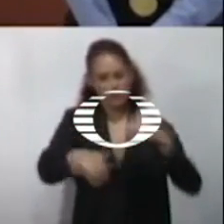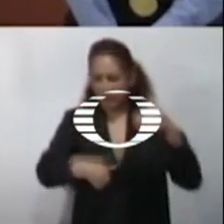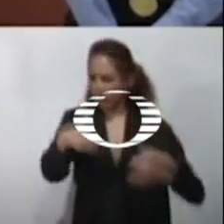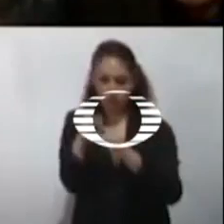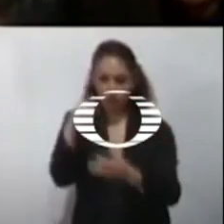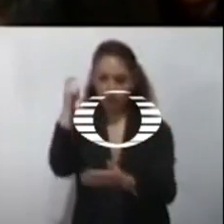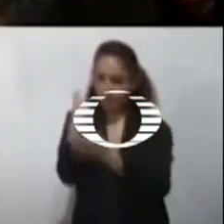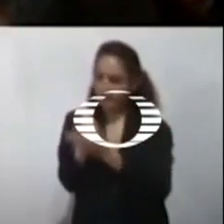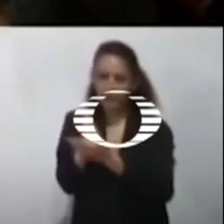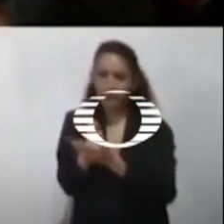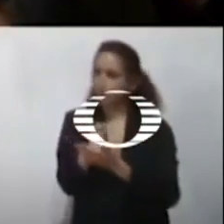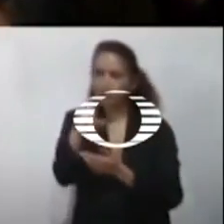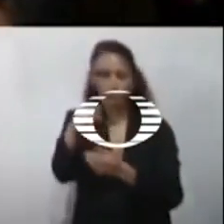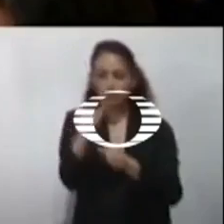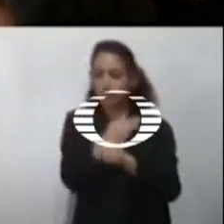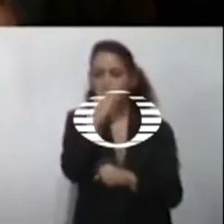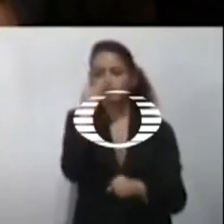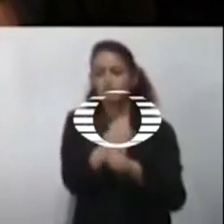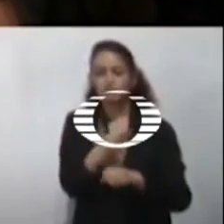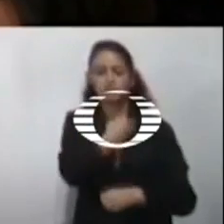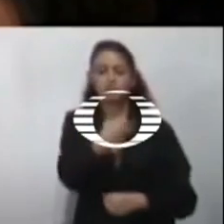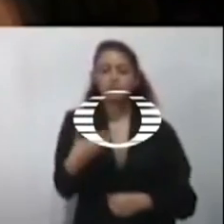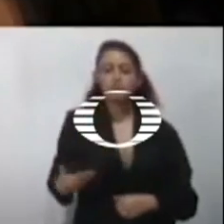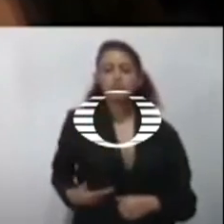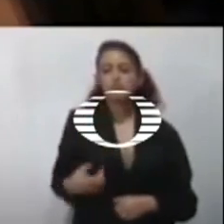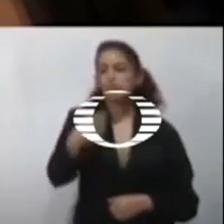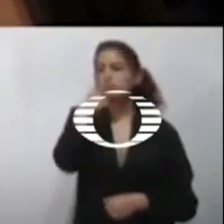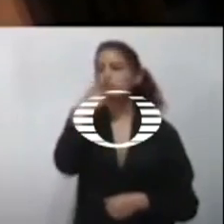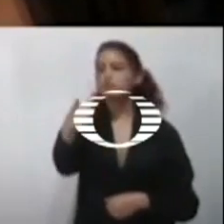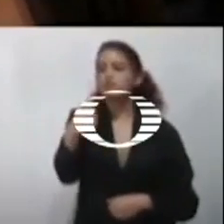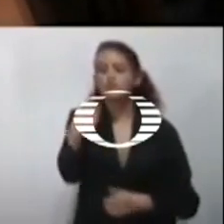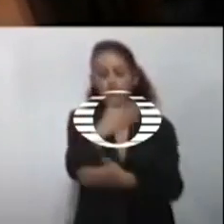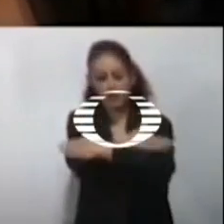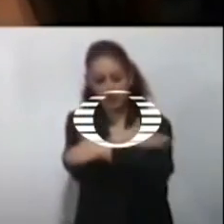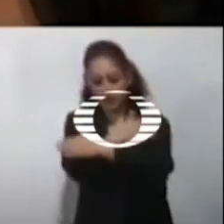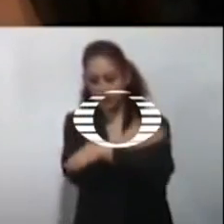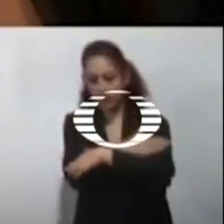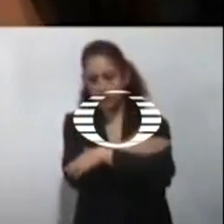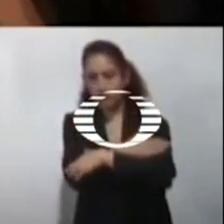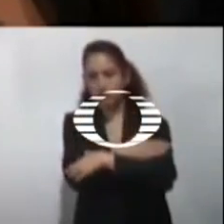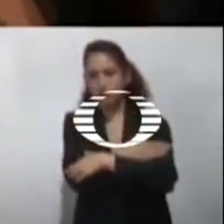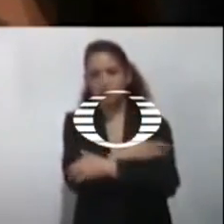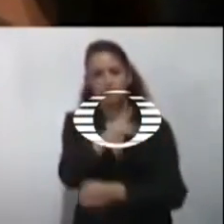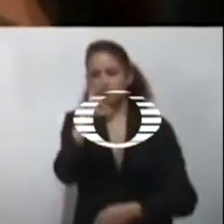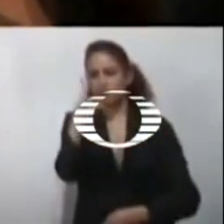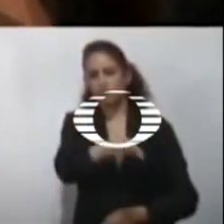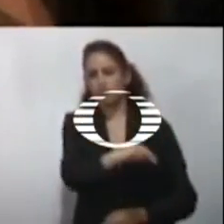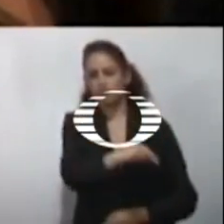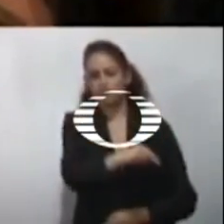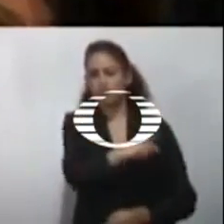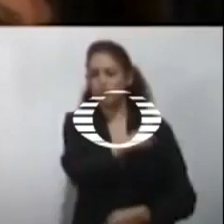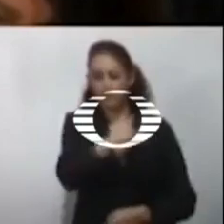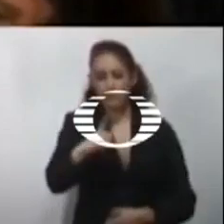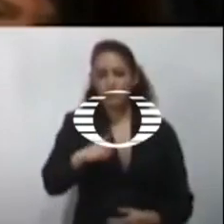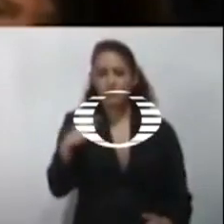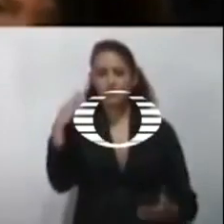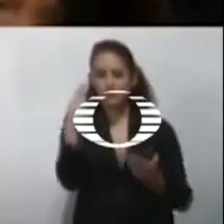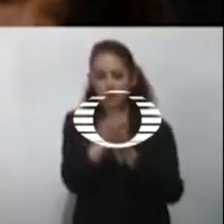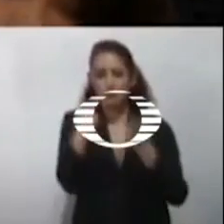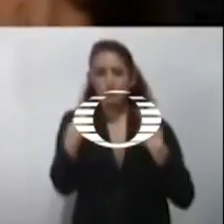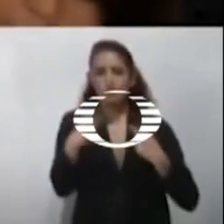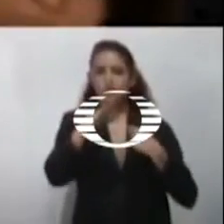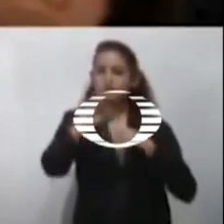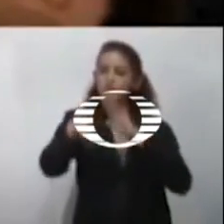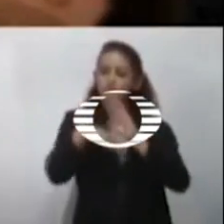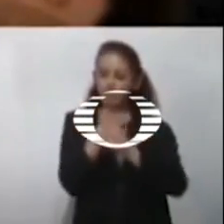de violencia. No es suficiente con que el presidente les diga que les mande un abrazo. No, hay que ir por los que los